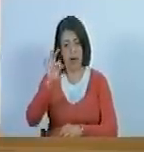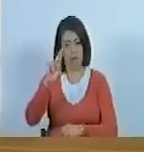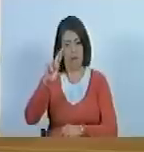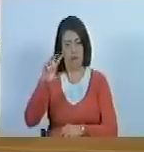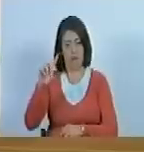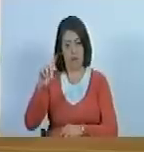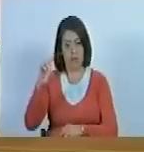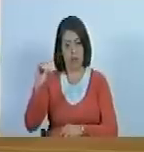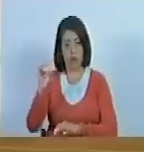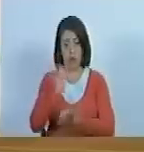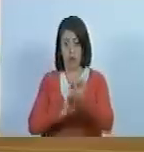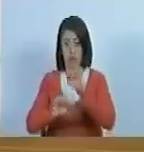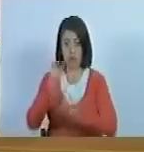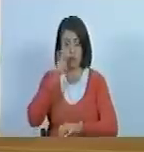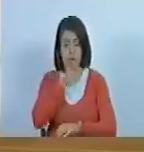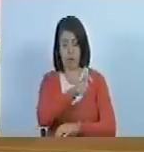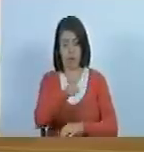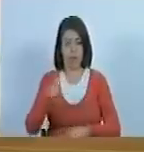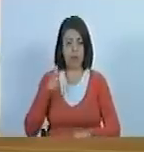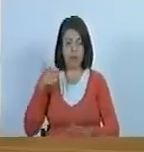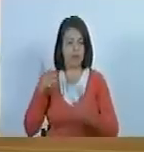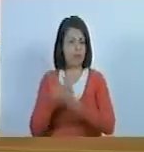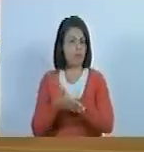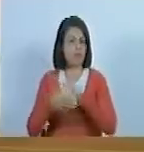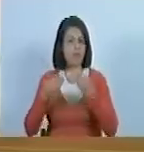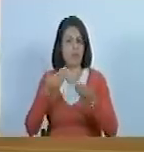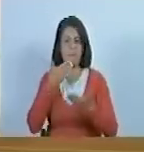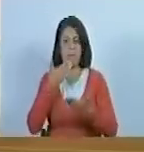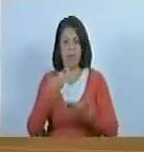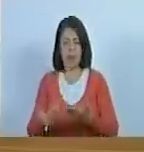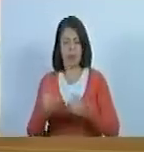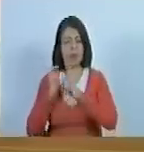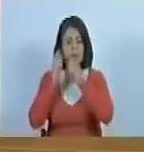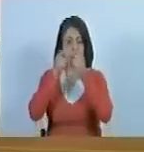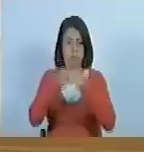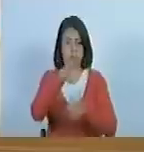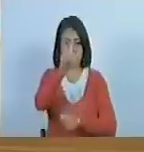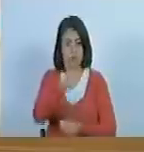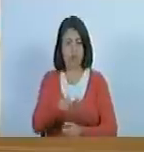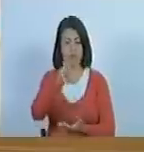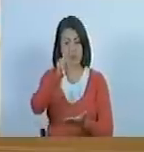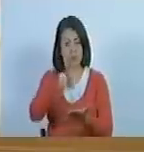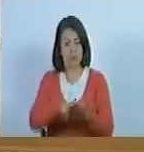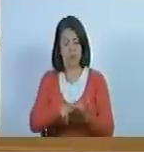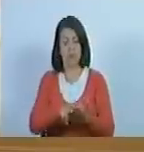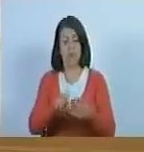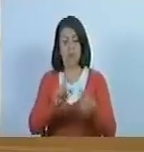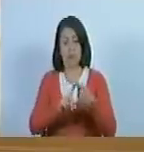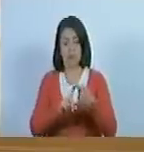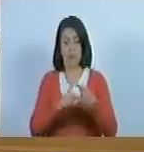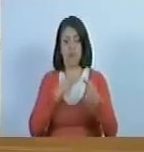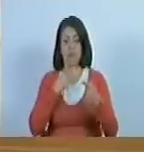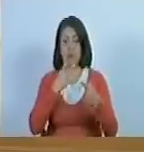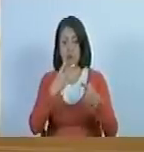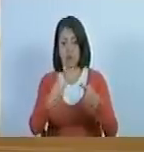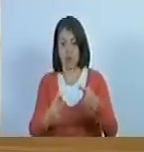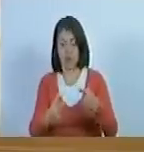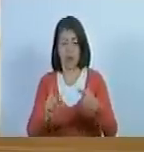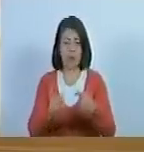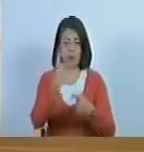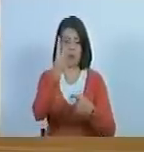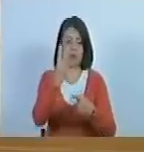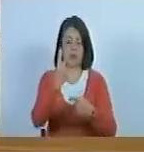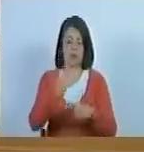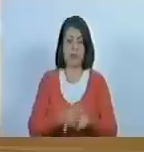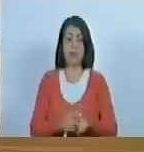Angulo, defensor del pueblo, mediante la cual solicitó las designaciones y ratificaciones de una vocera o vocero